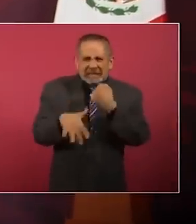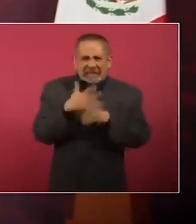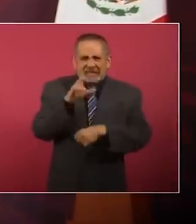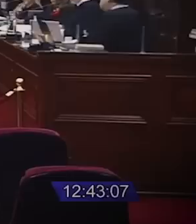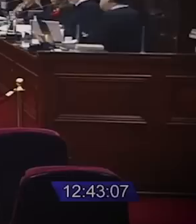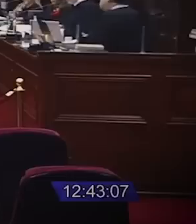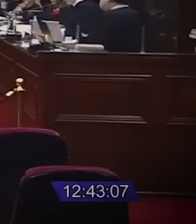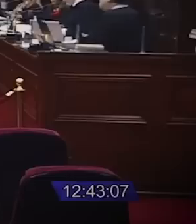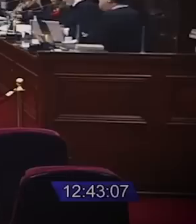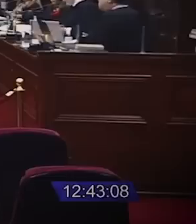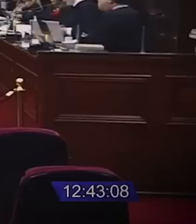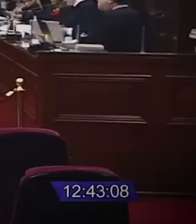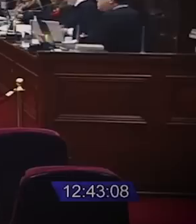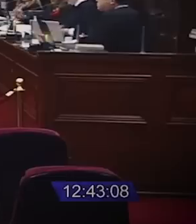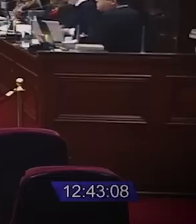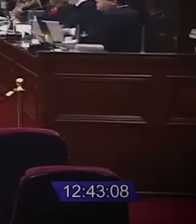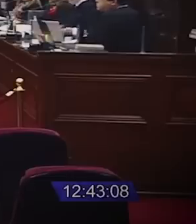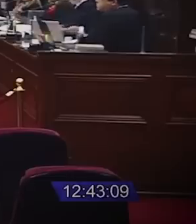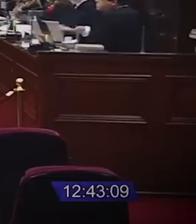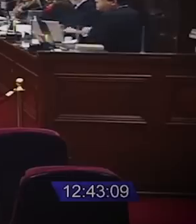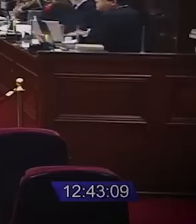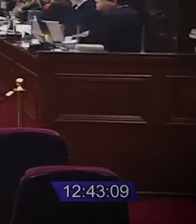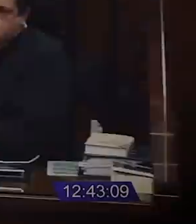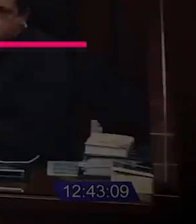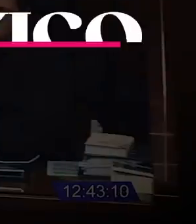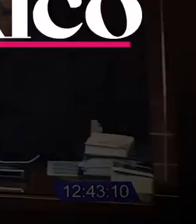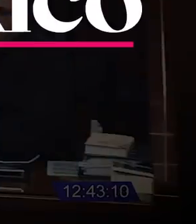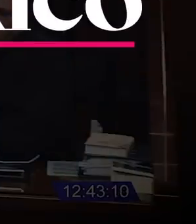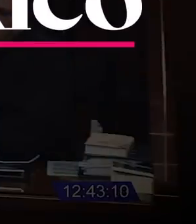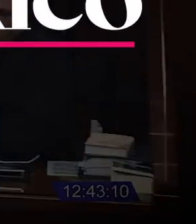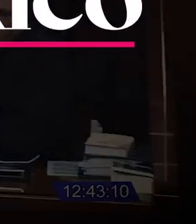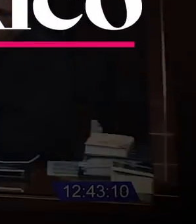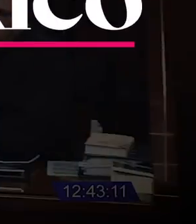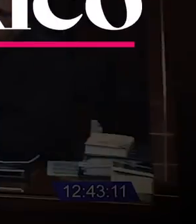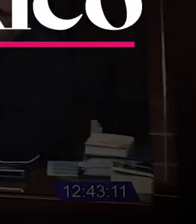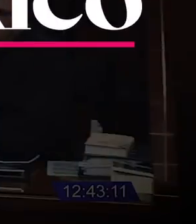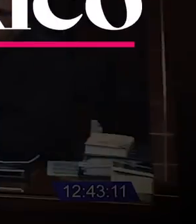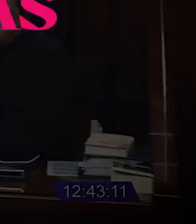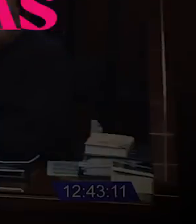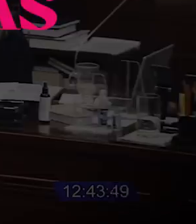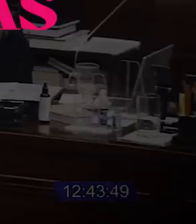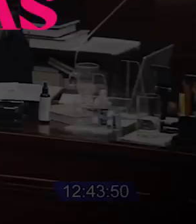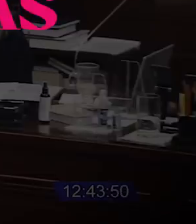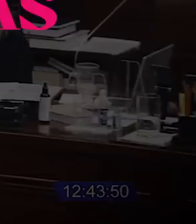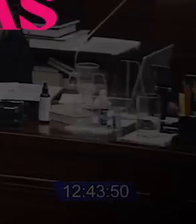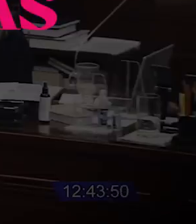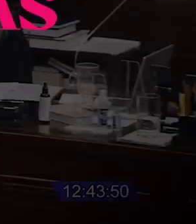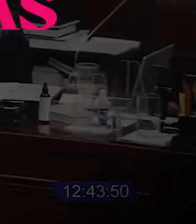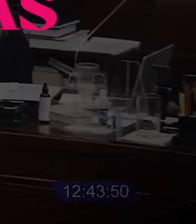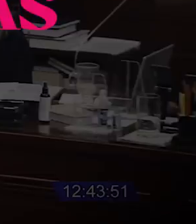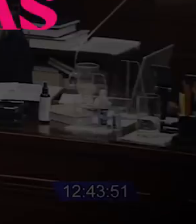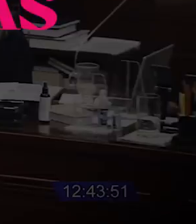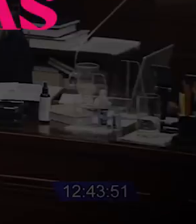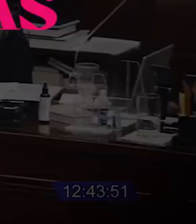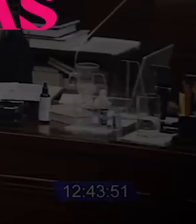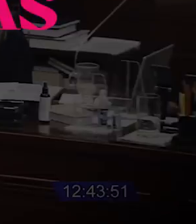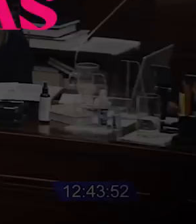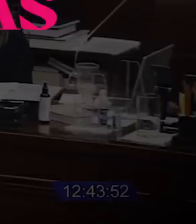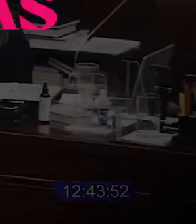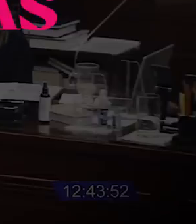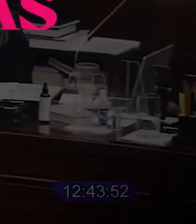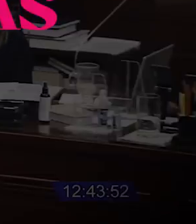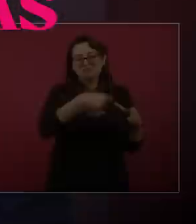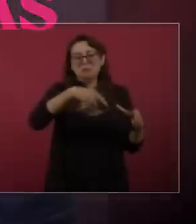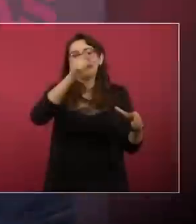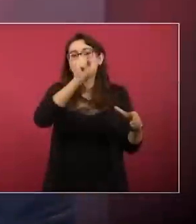poderes acusó a los ministros que votaron a favor de fallarle a México de estar al servicio de las élites conservadoras